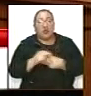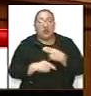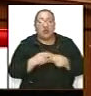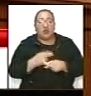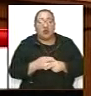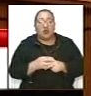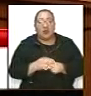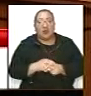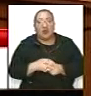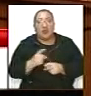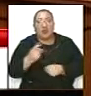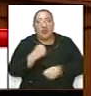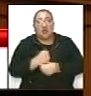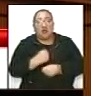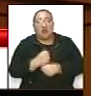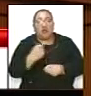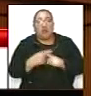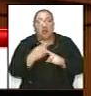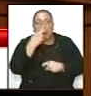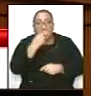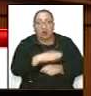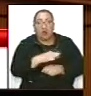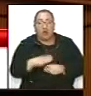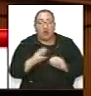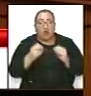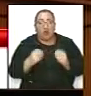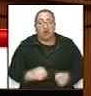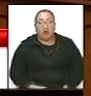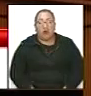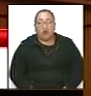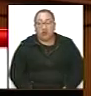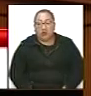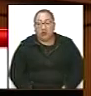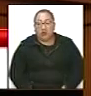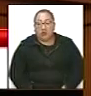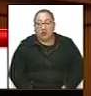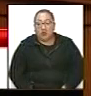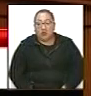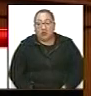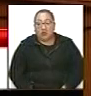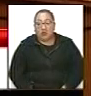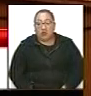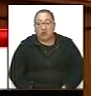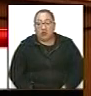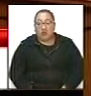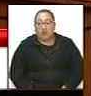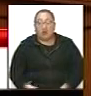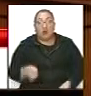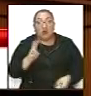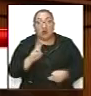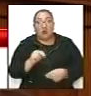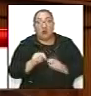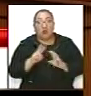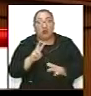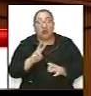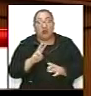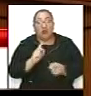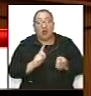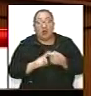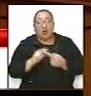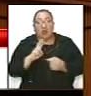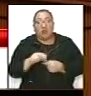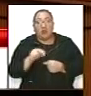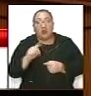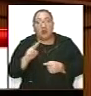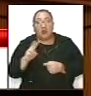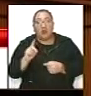Nacional de Acción por la Infancia y la Adolescencia para los años 2012 a 2021, en